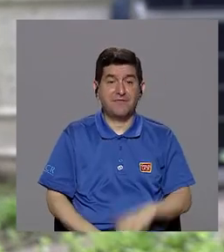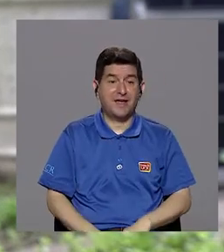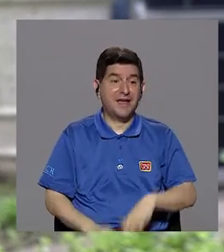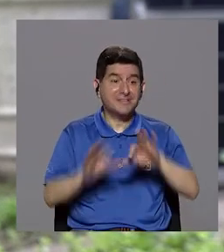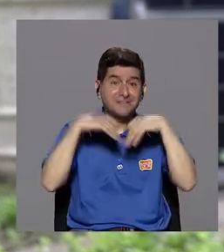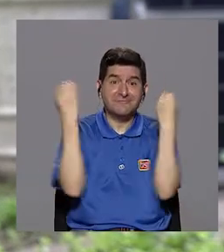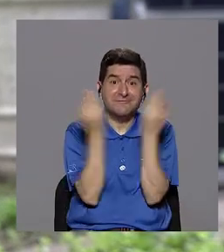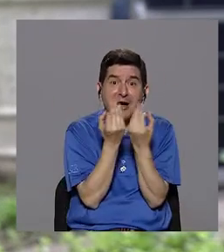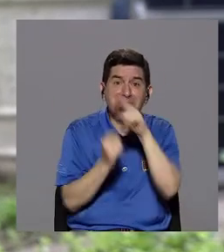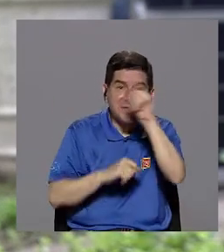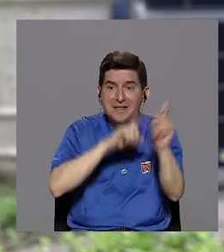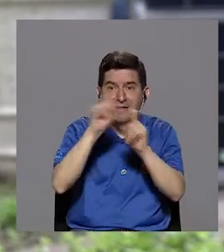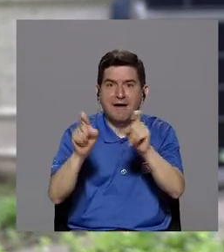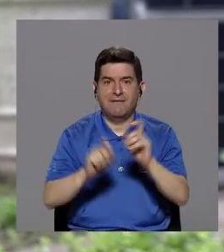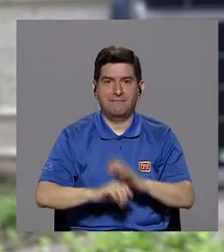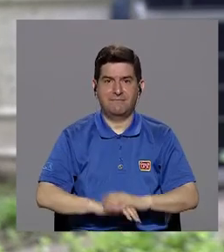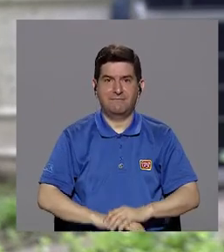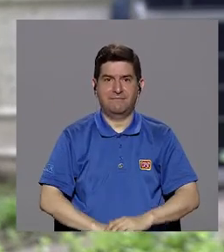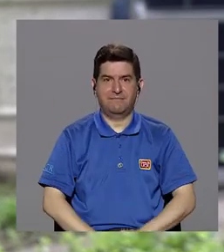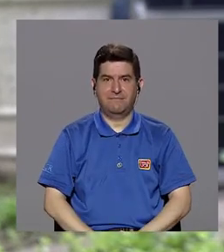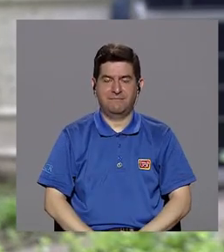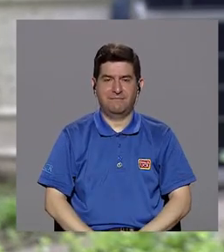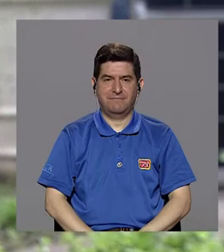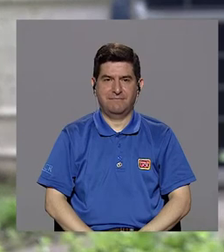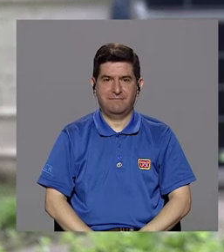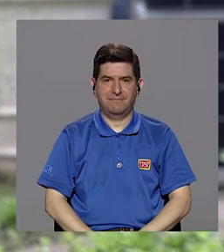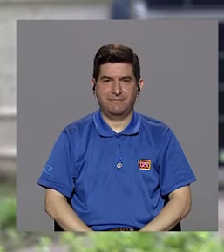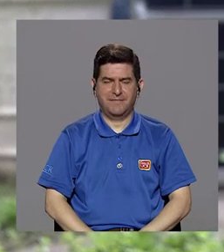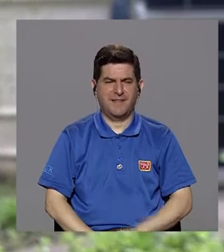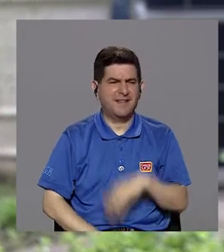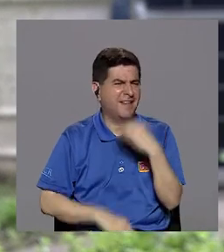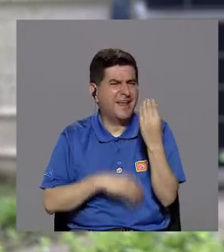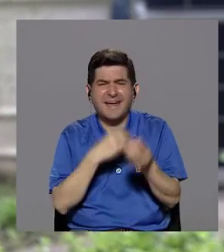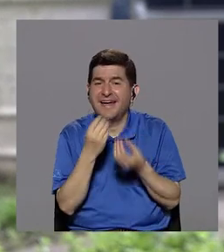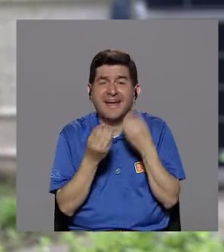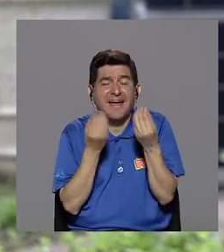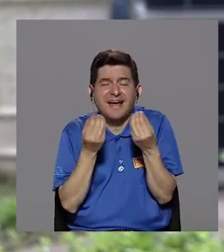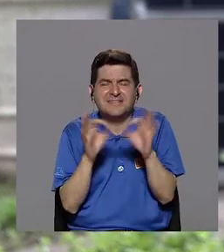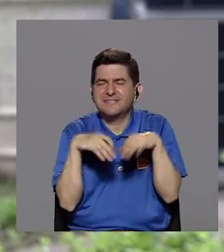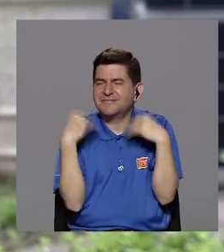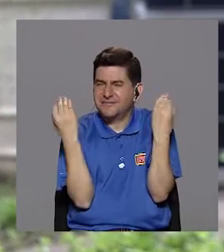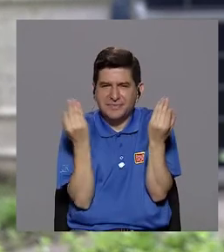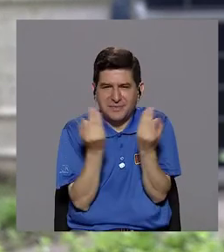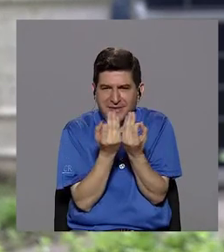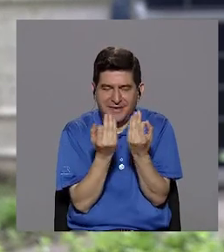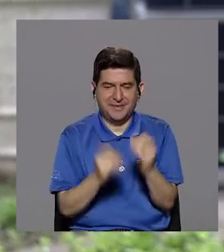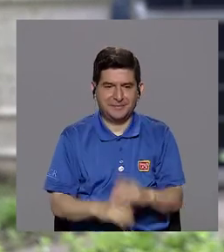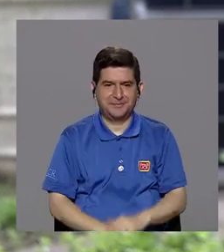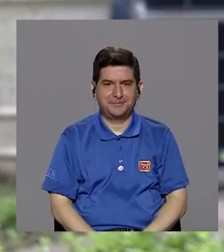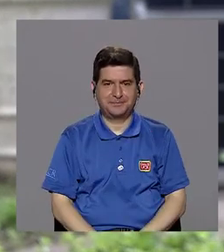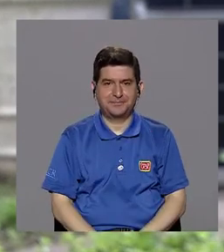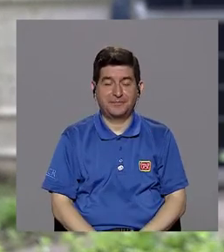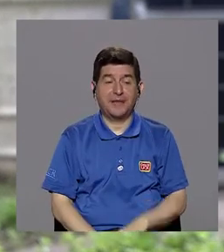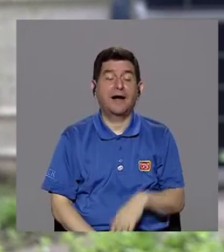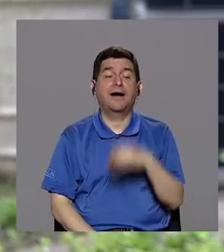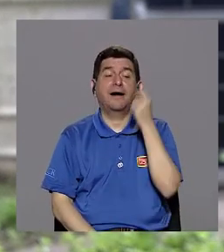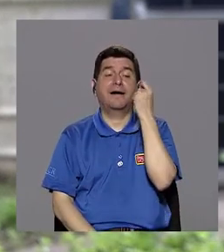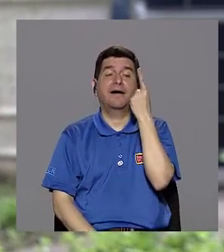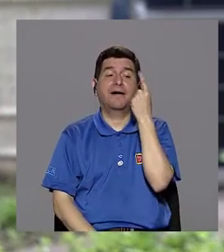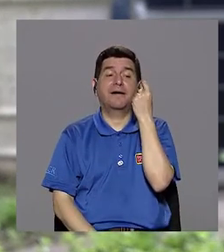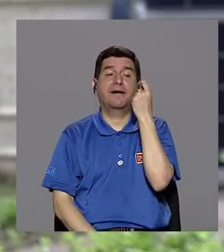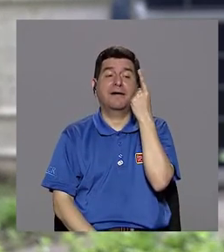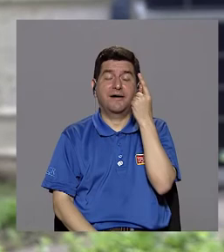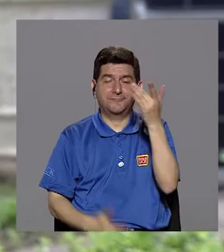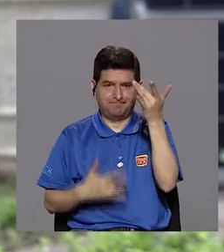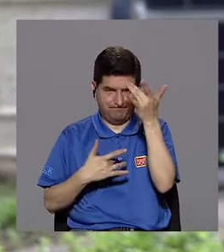familiares, ¿verdad? Entonces, ¿qué pueden hacer los familiares? Pueden comprender la